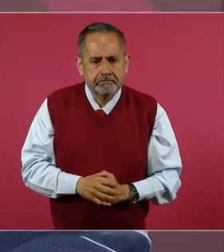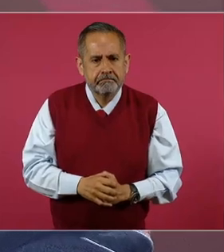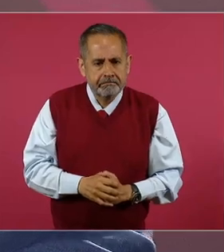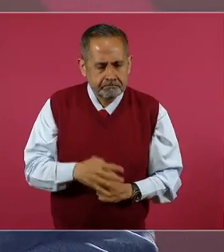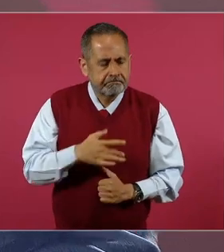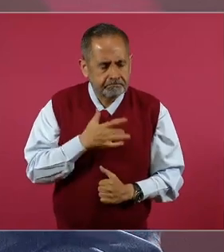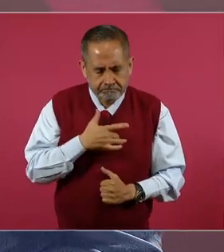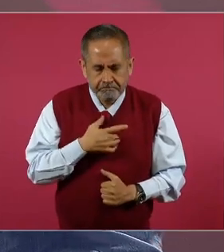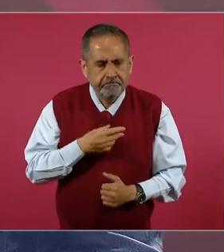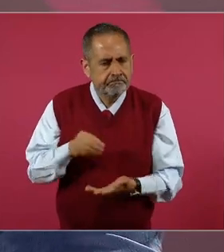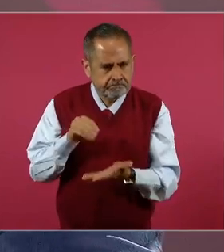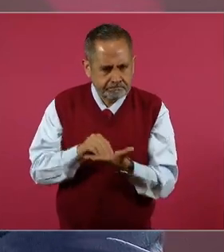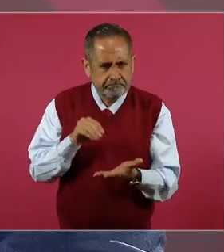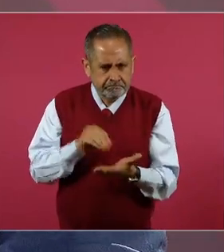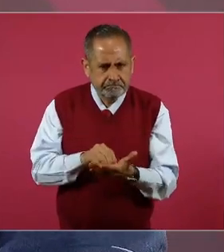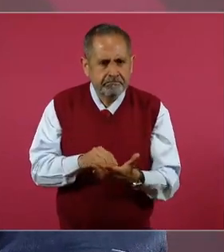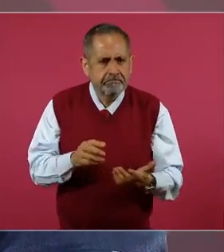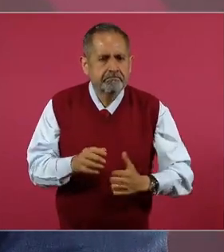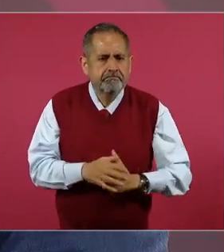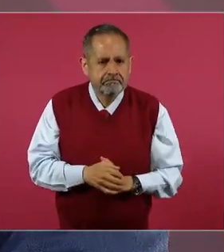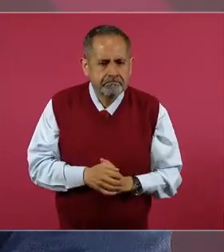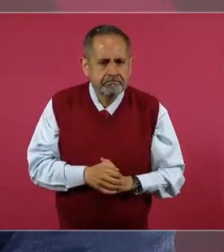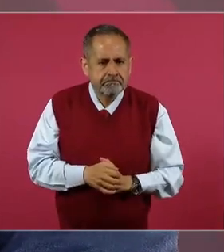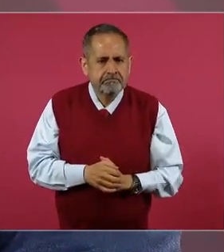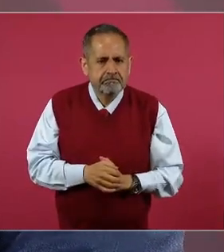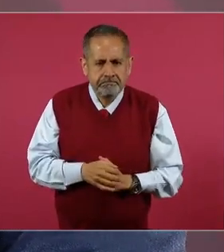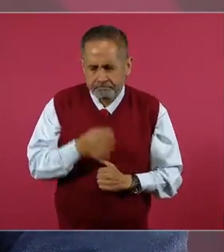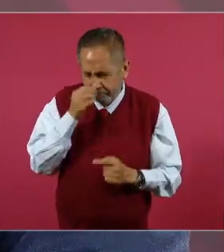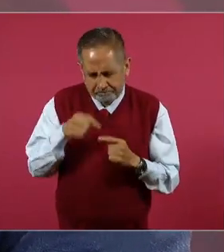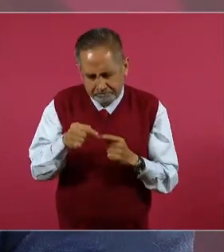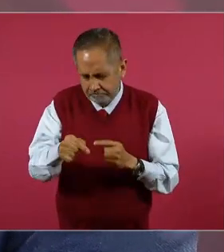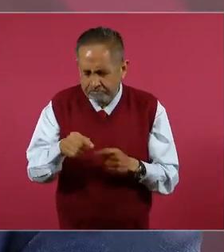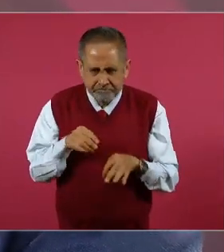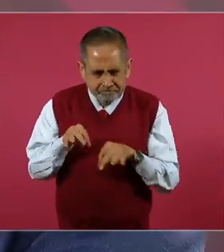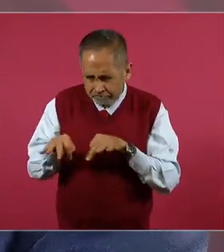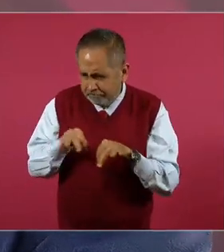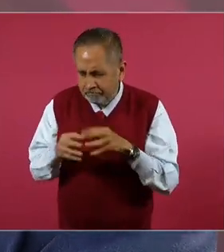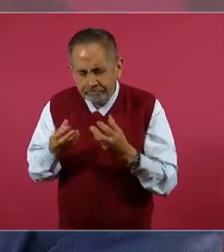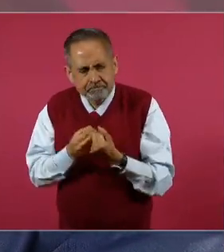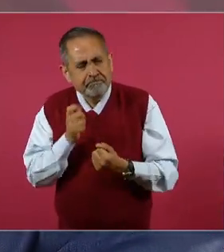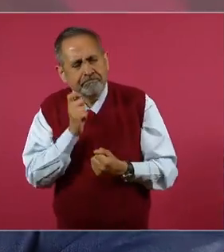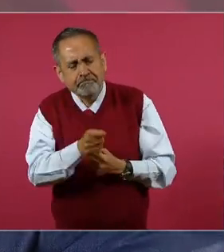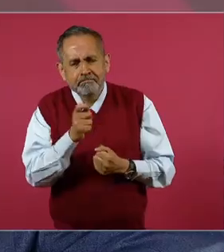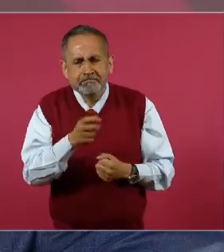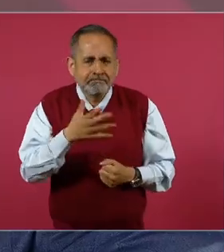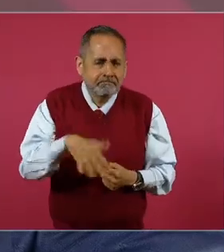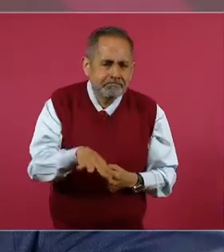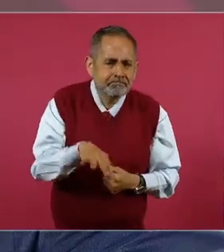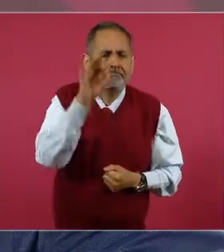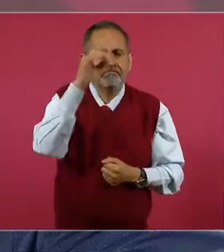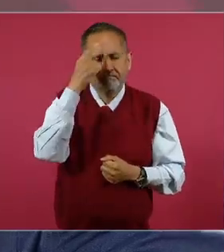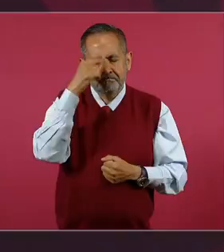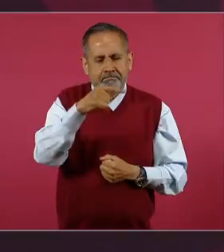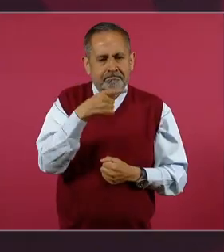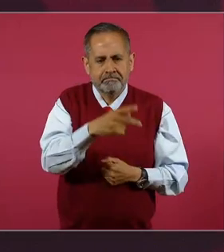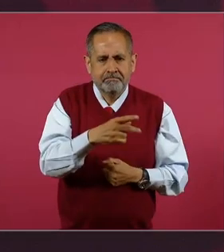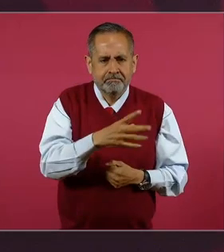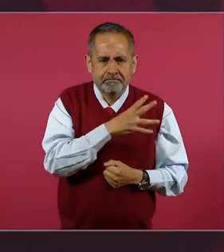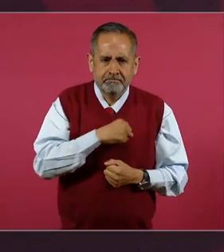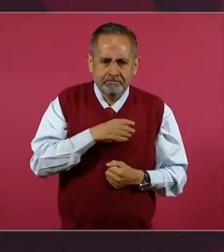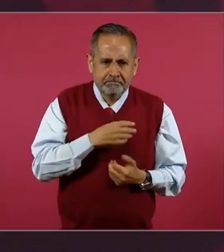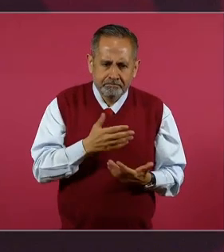estamos nosotros todavía en lo que nos queda, trabajando para encontrarlos